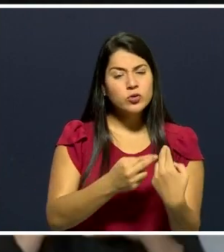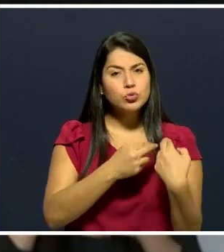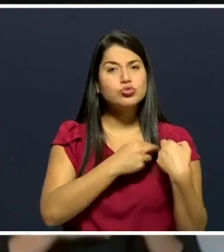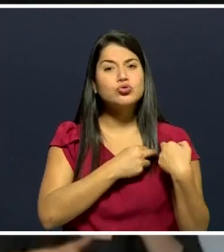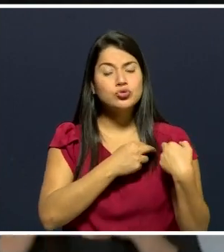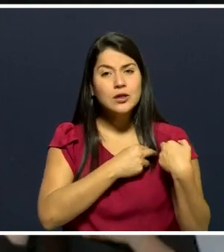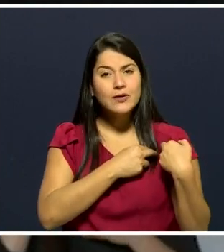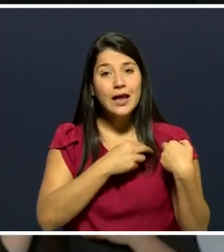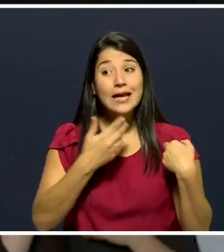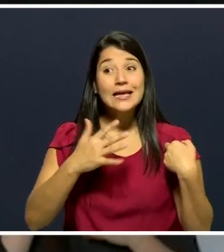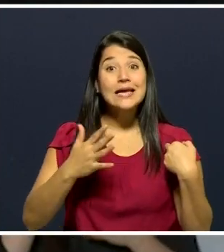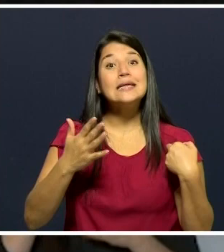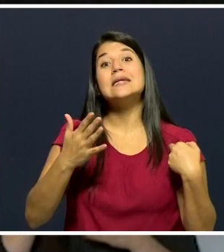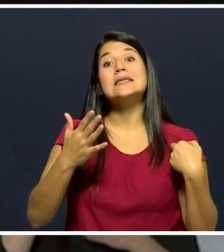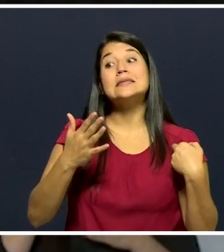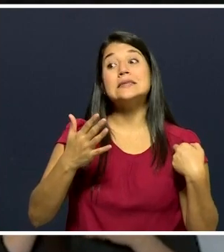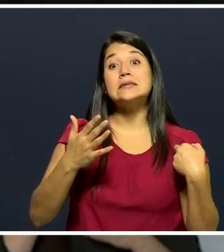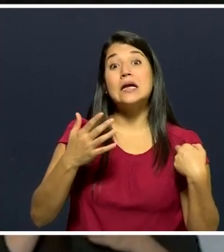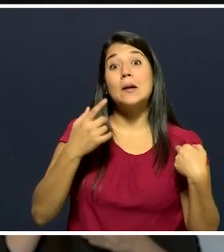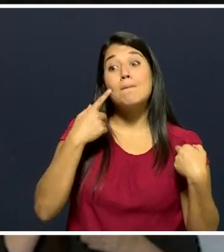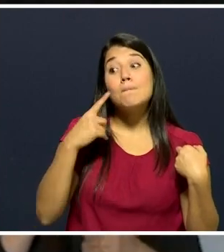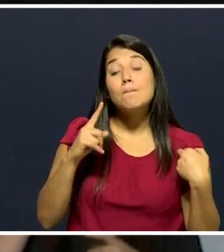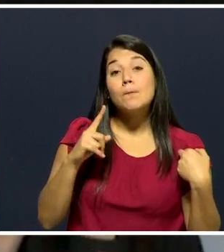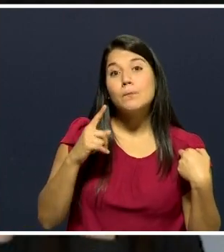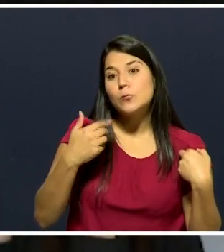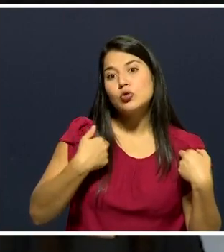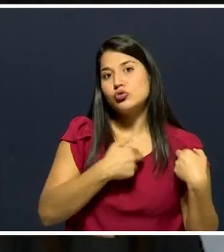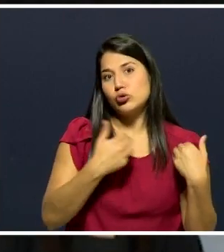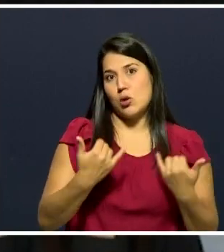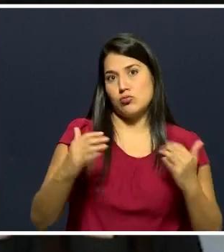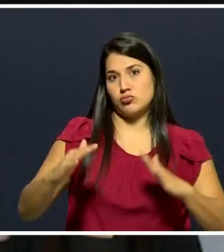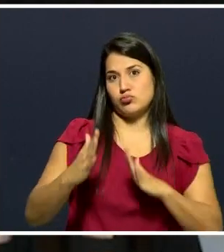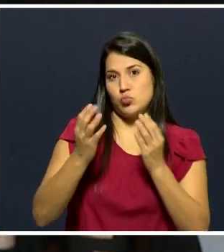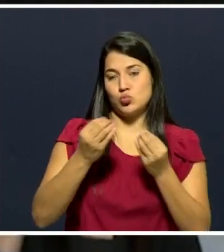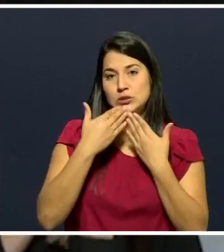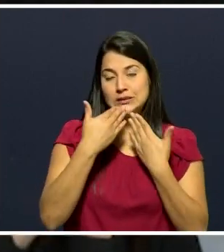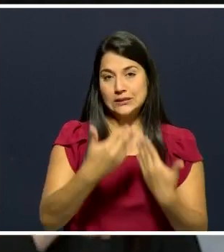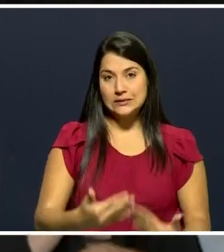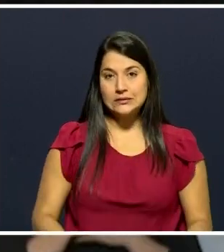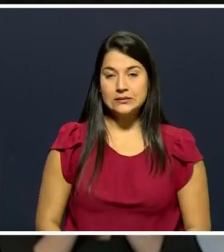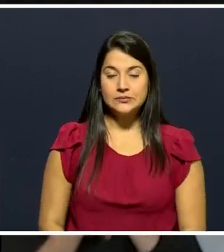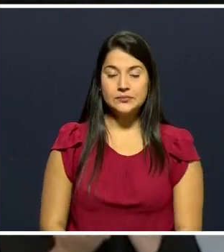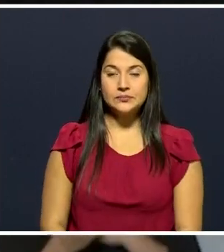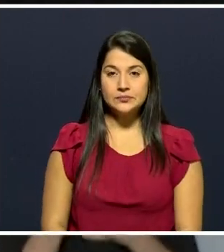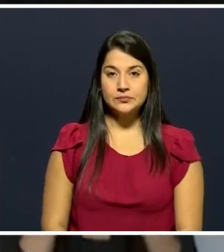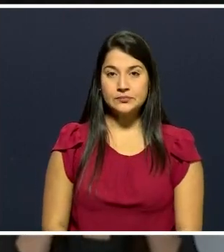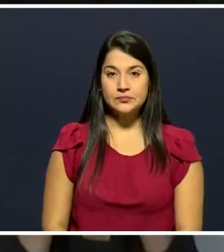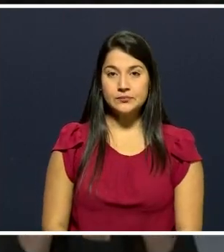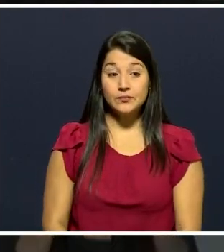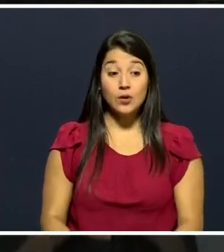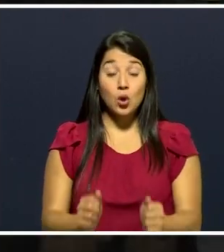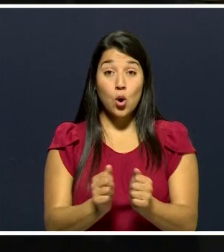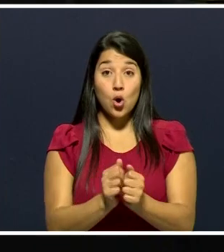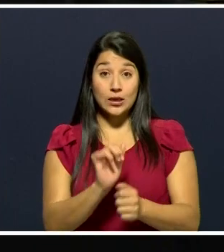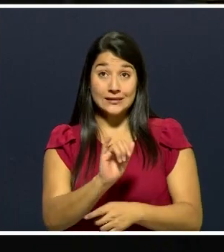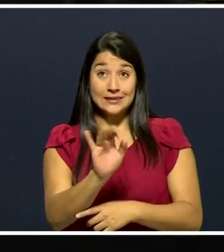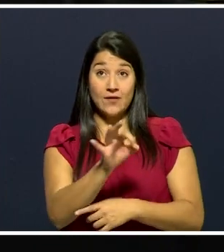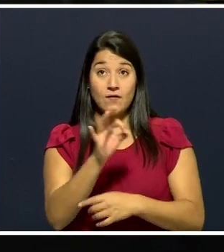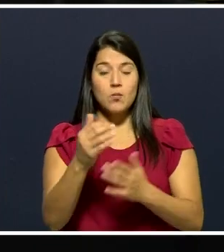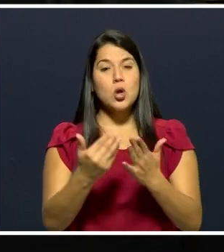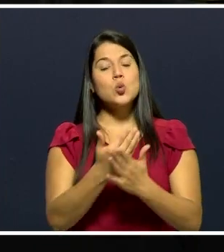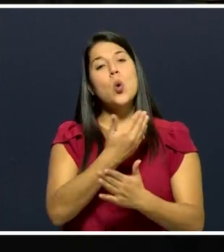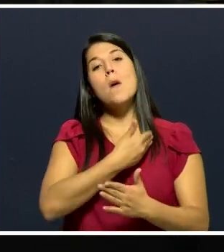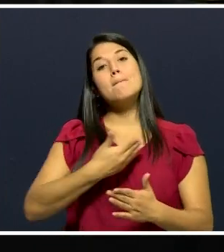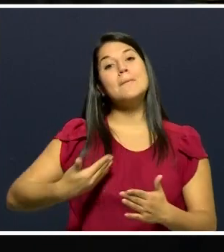que la historia nos ha convocado. Muchísimas gracias. Con estas palabras, el nuevo presidente